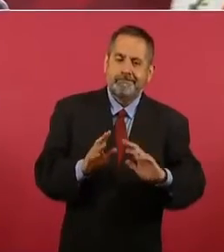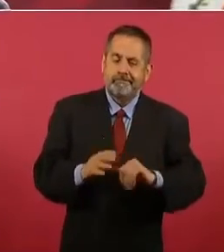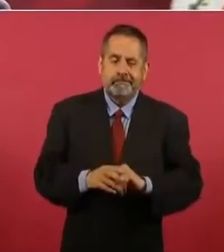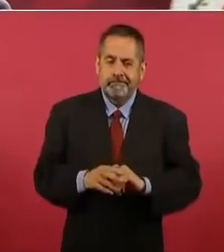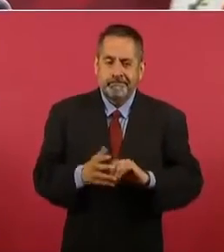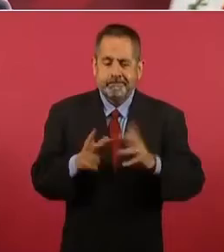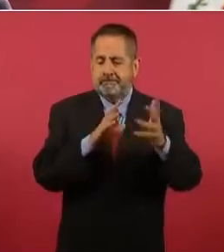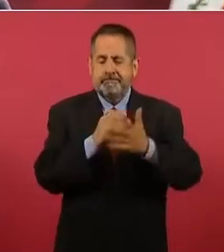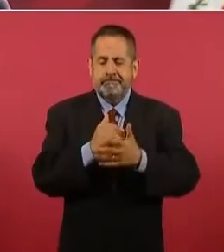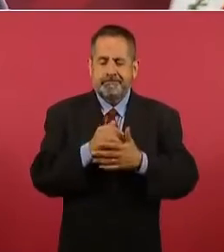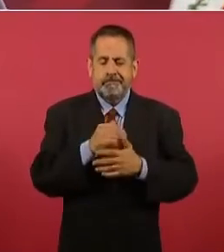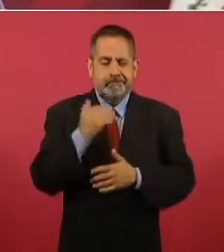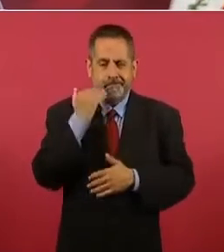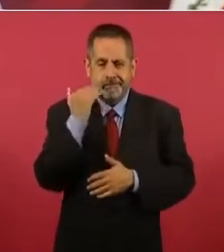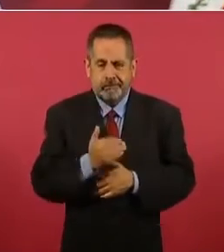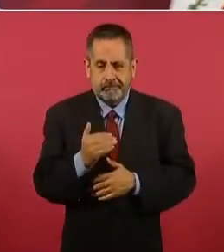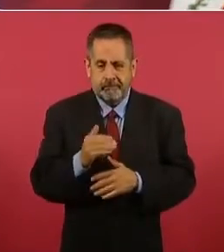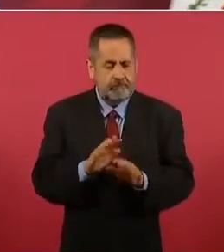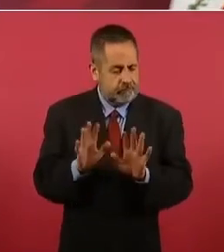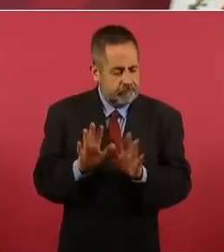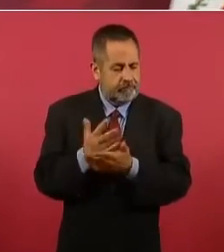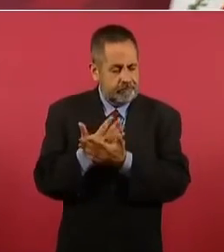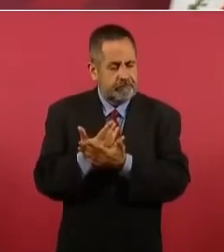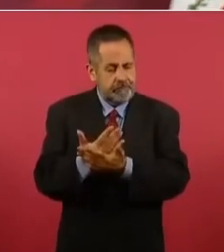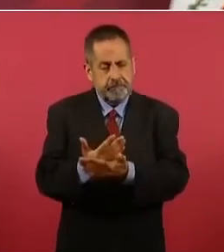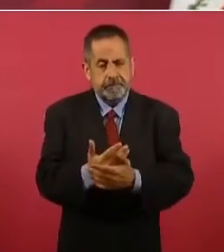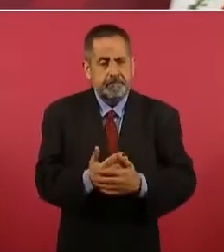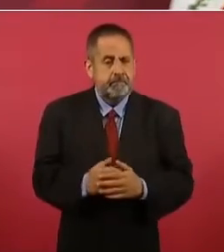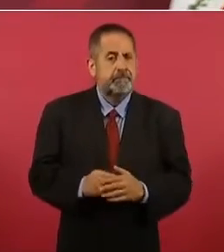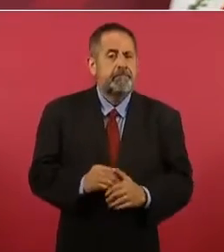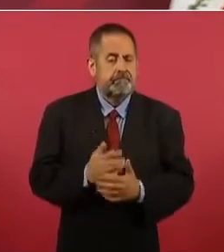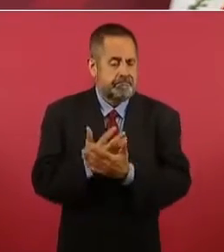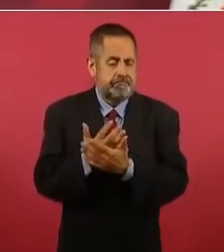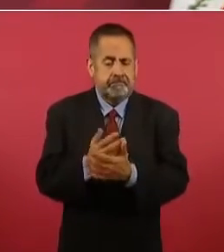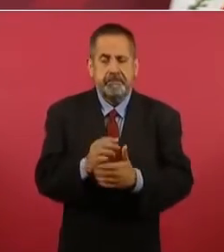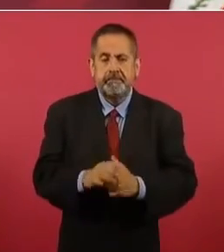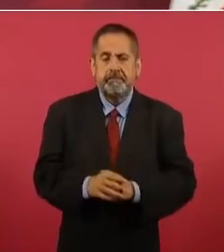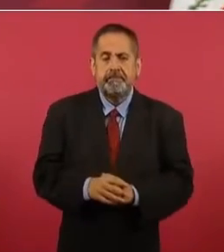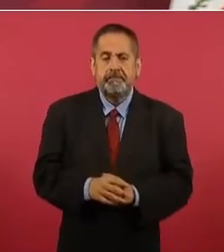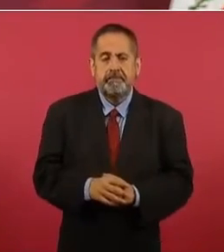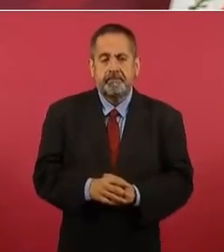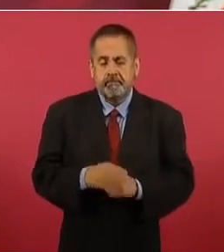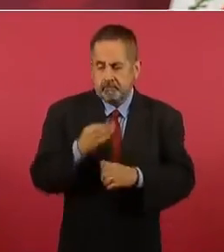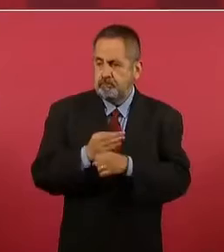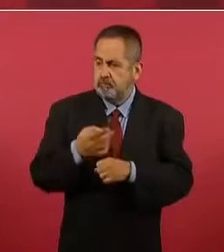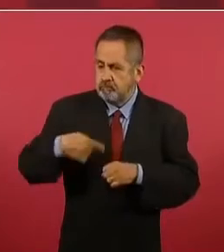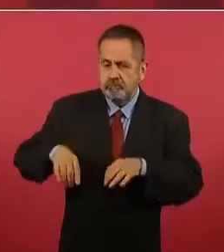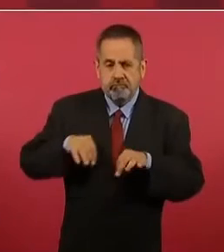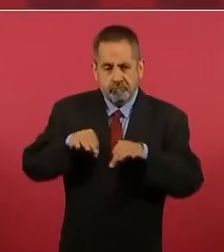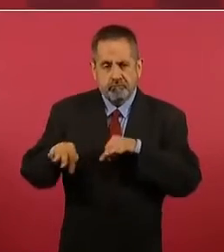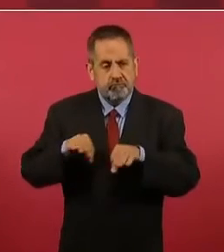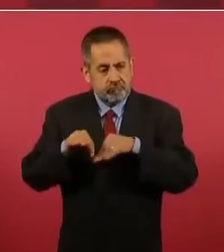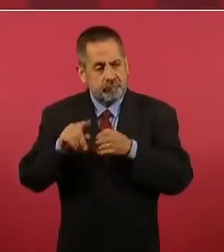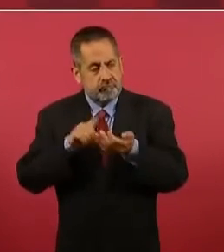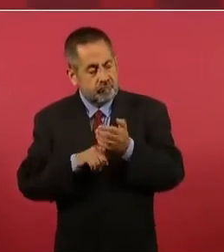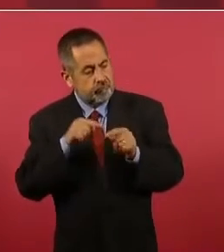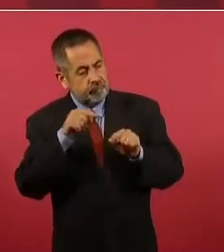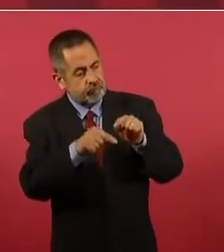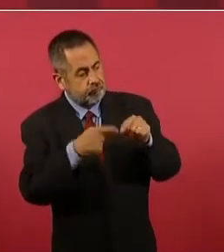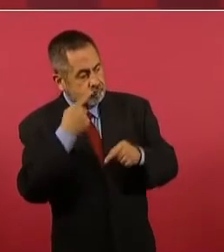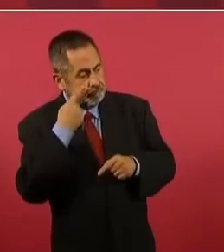no se ayuda, no se da la información adecuada. Estamos trabajando allá,